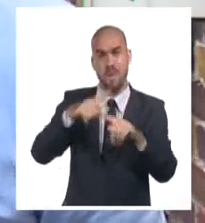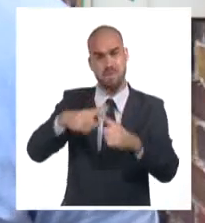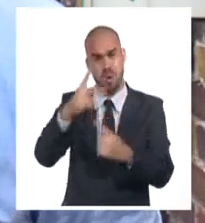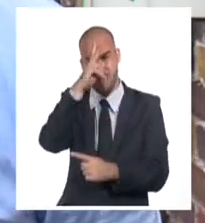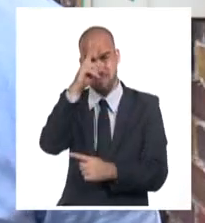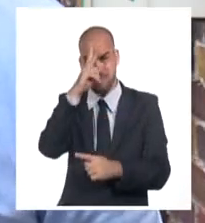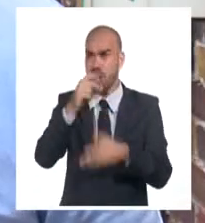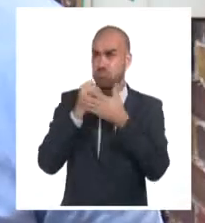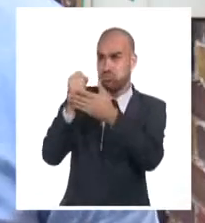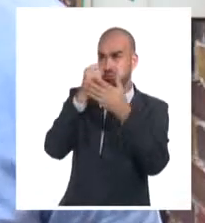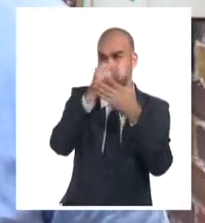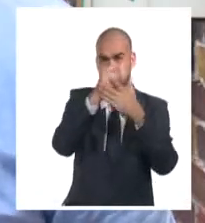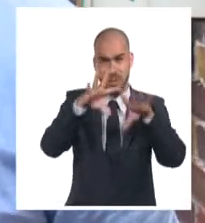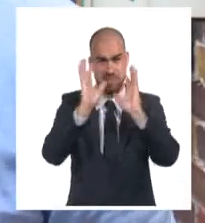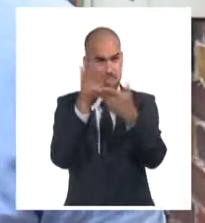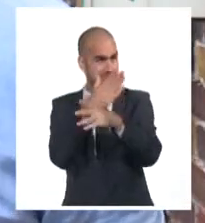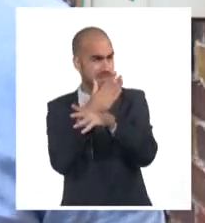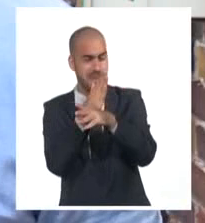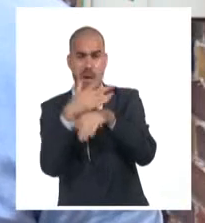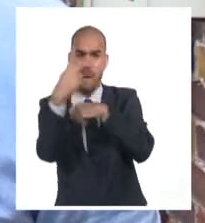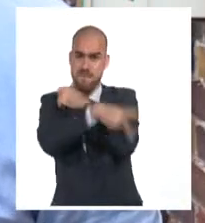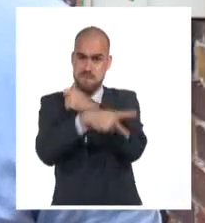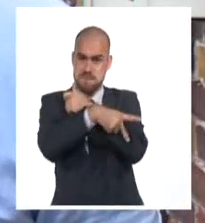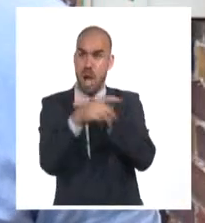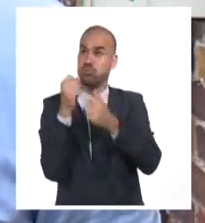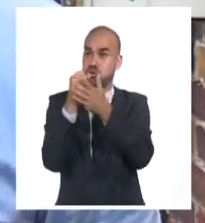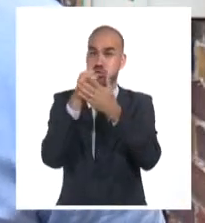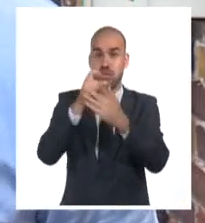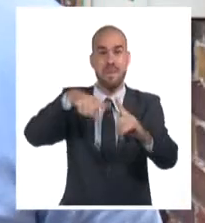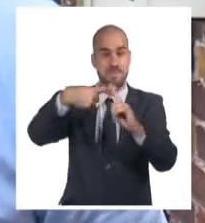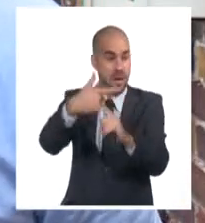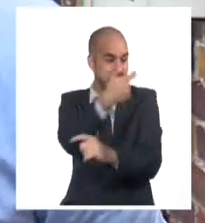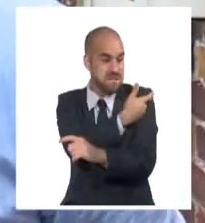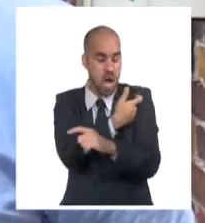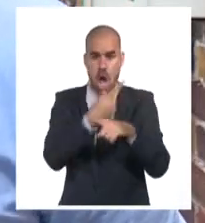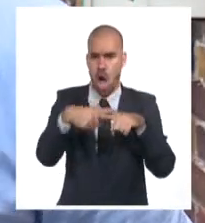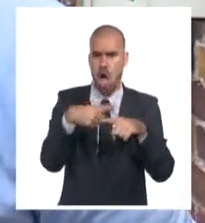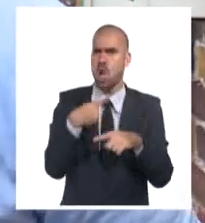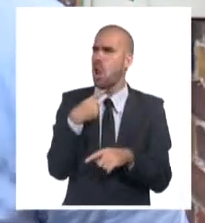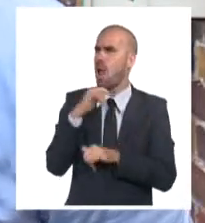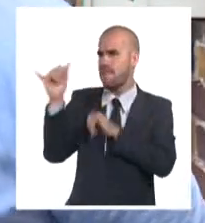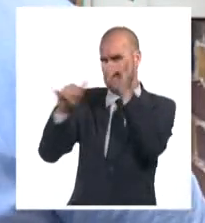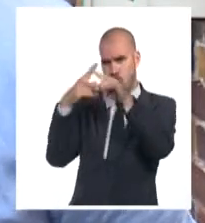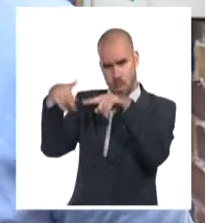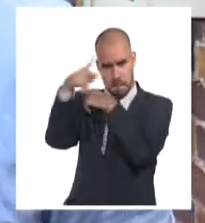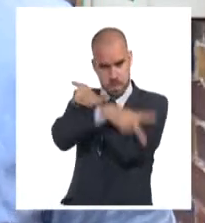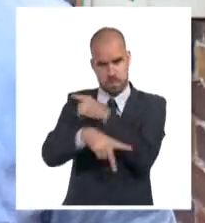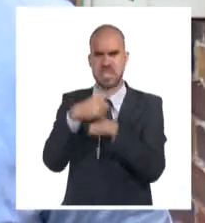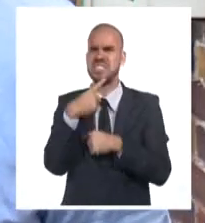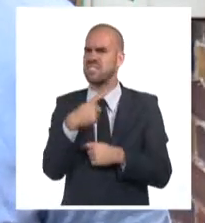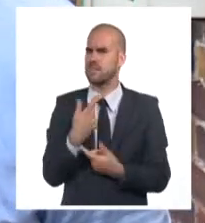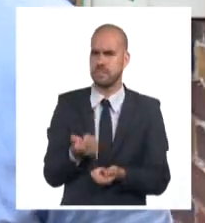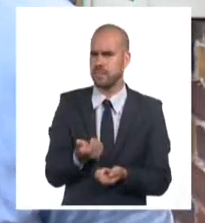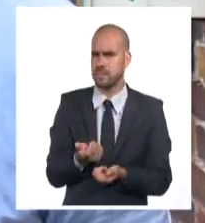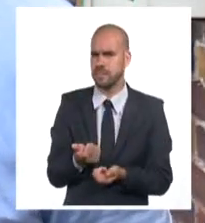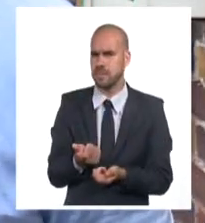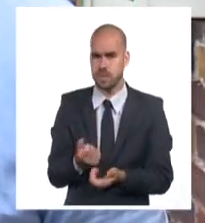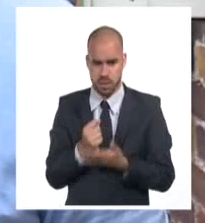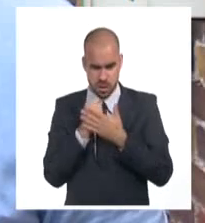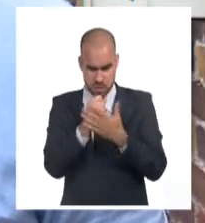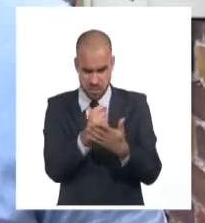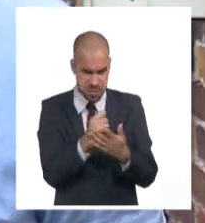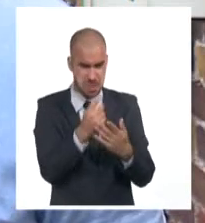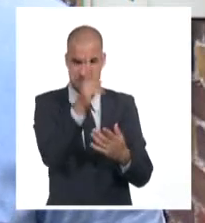apoyo humanitario, a nivel de su vacuna. Nosotros estamos en países que muchas veces los apoyos a nivel de